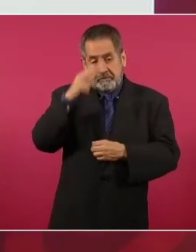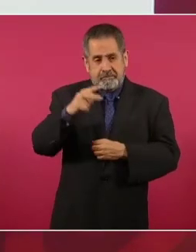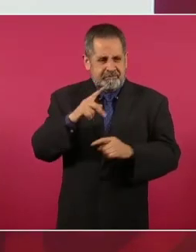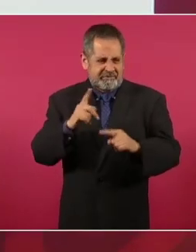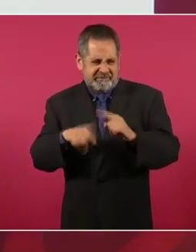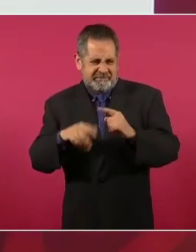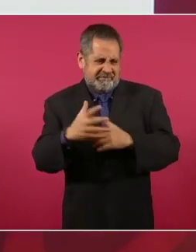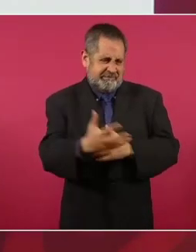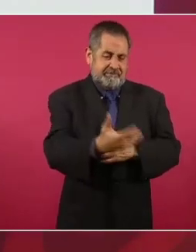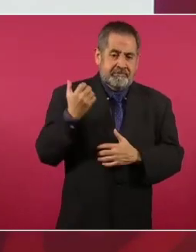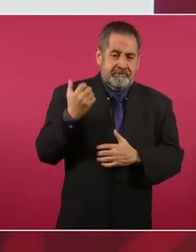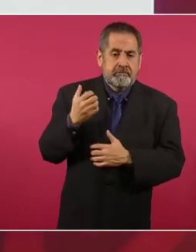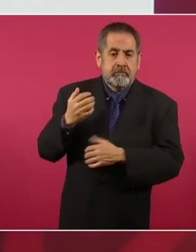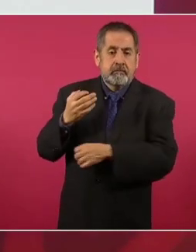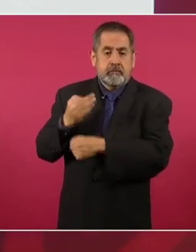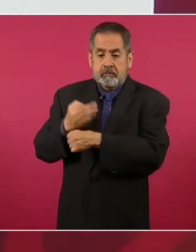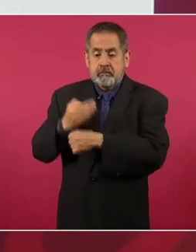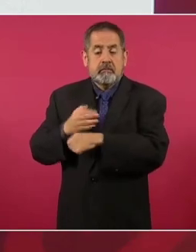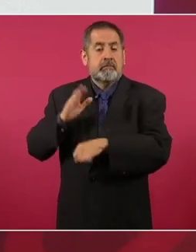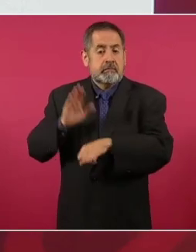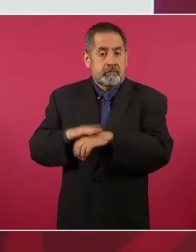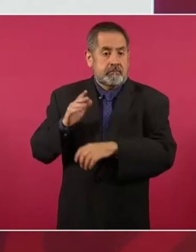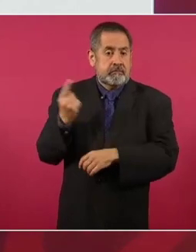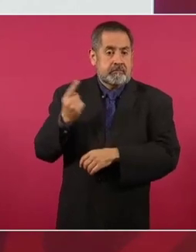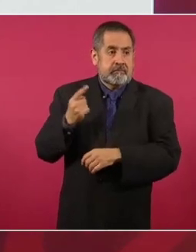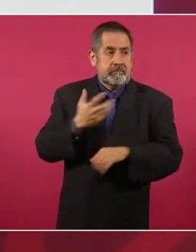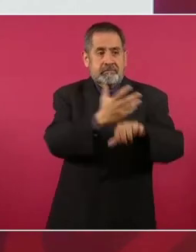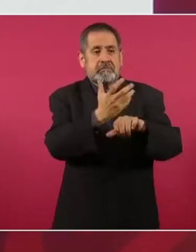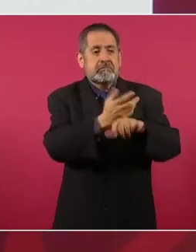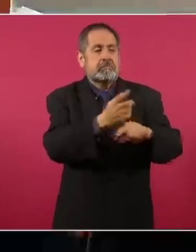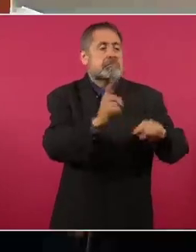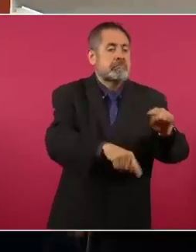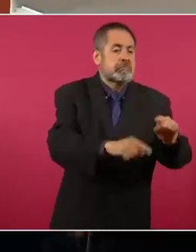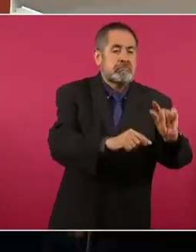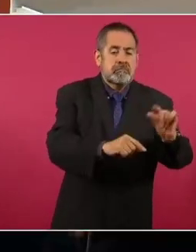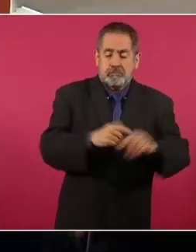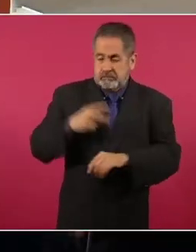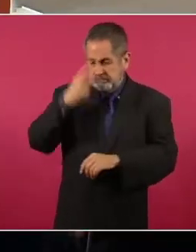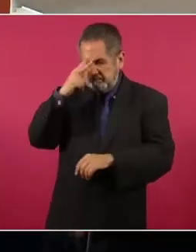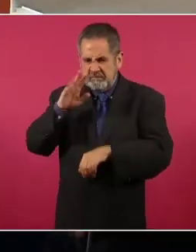decomisando más cocaína que Estados Unidos hoy.